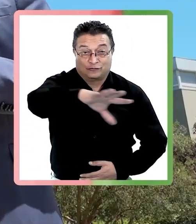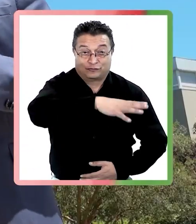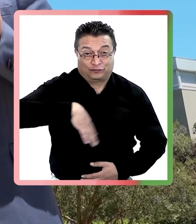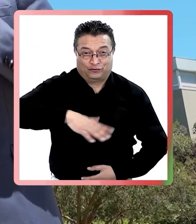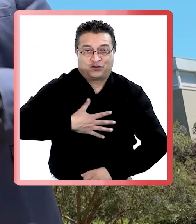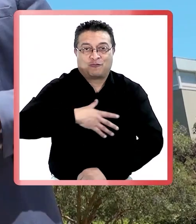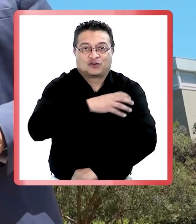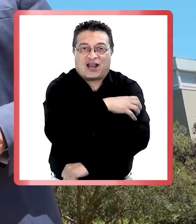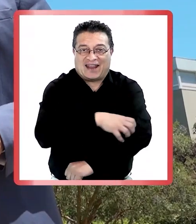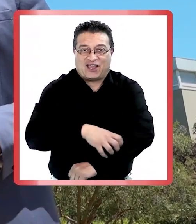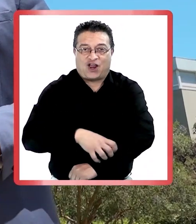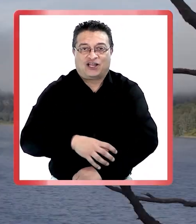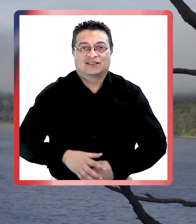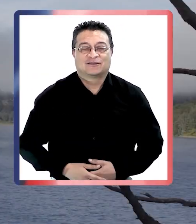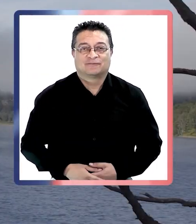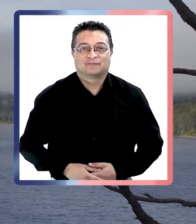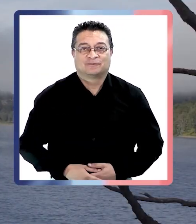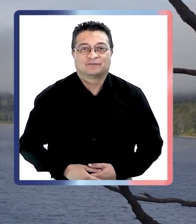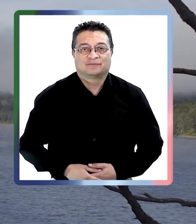Somos las regiones.